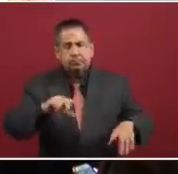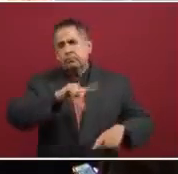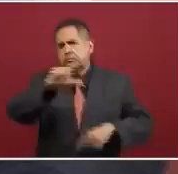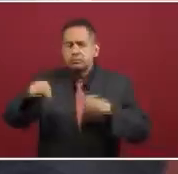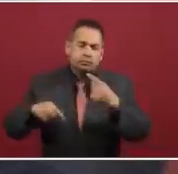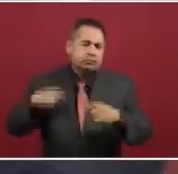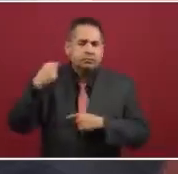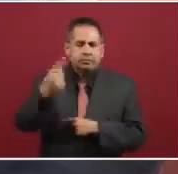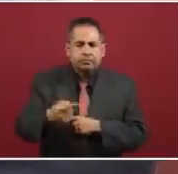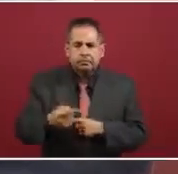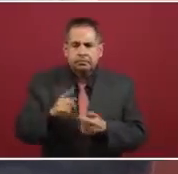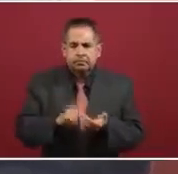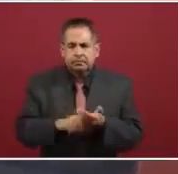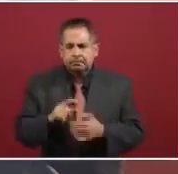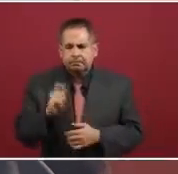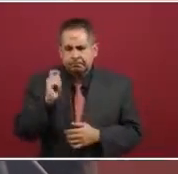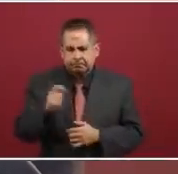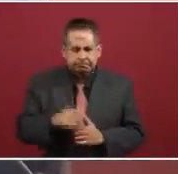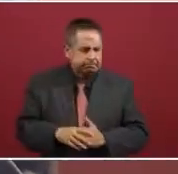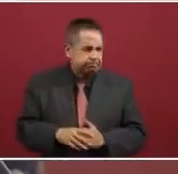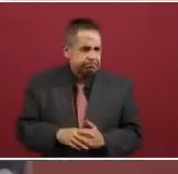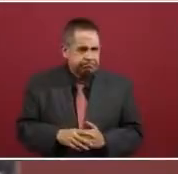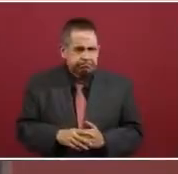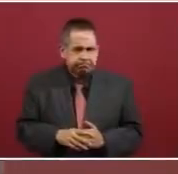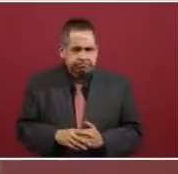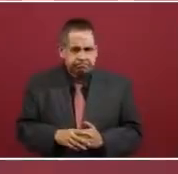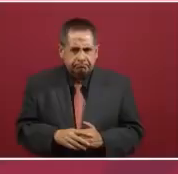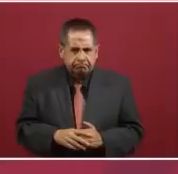después a